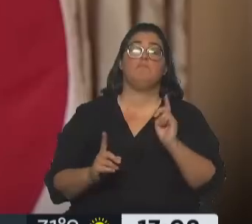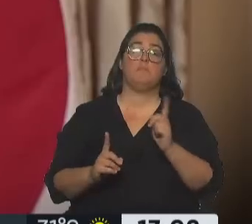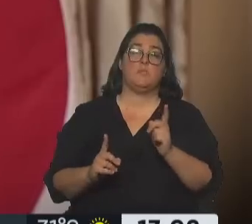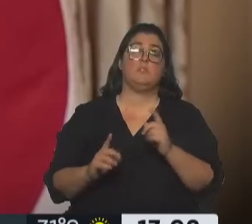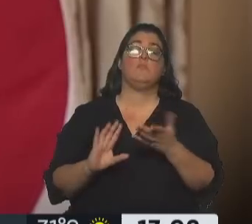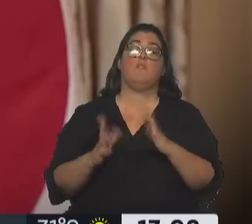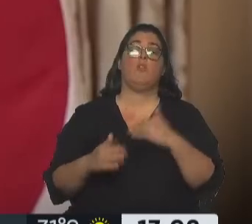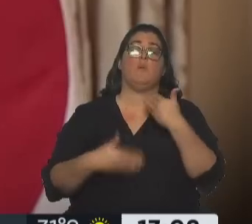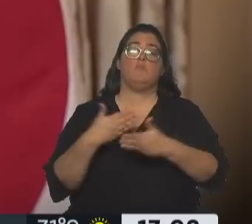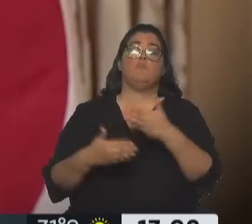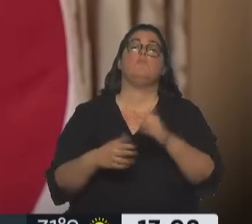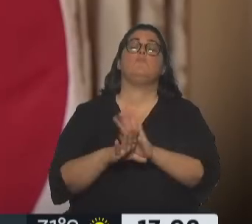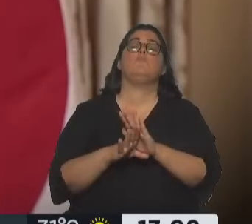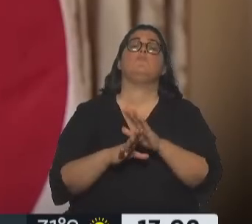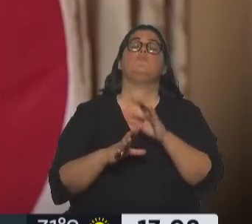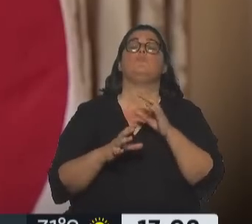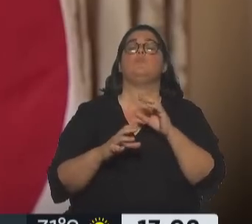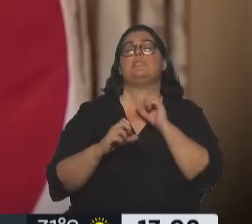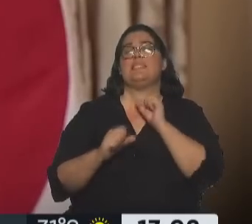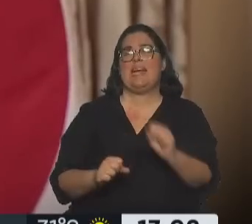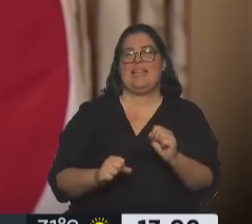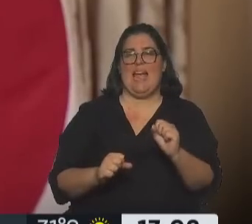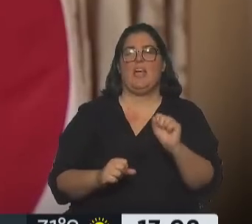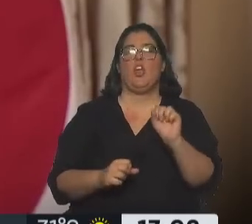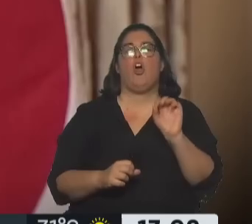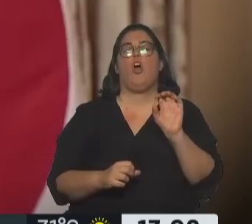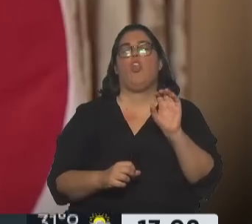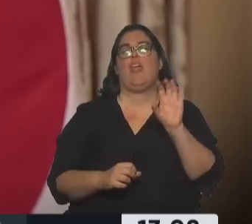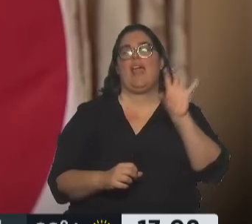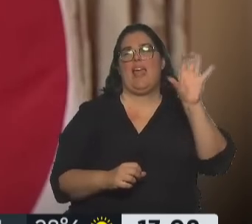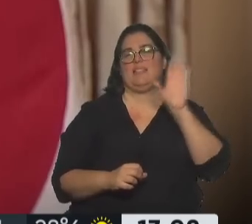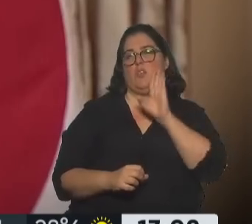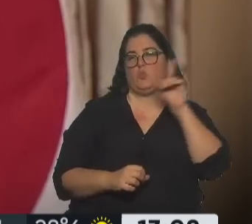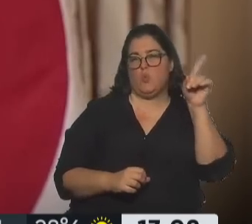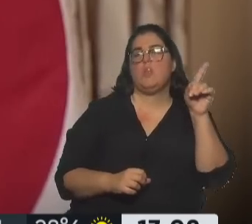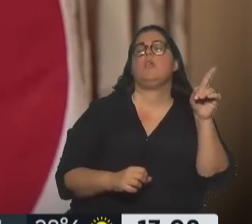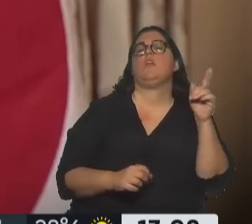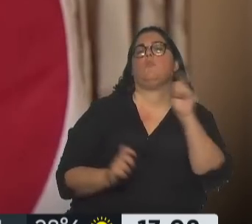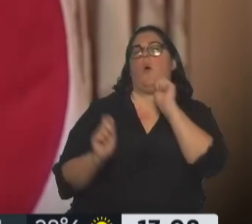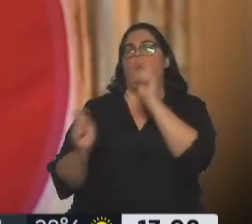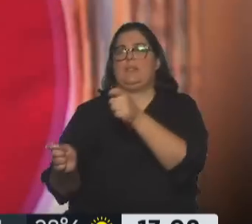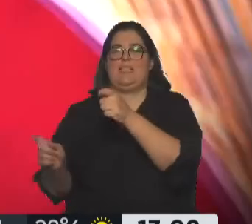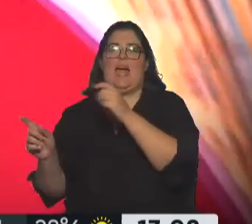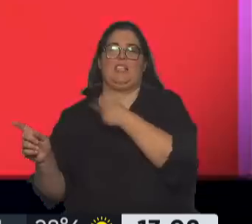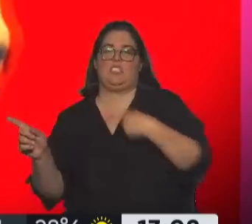se suspendió la visita que el secretario de Estado estaba a punto de realizar a China, donde iba a encontrarse con el propio Xi